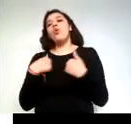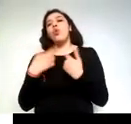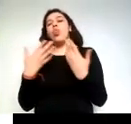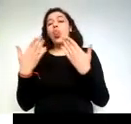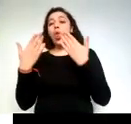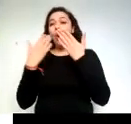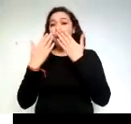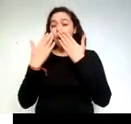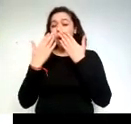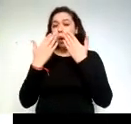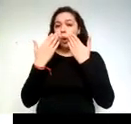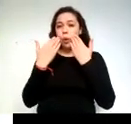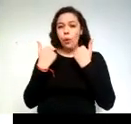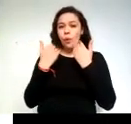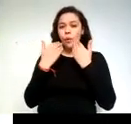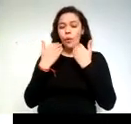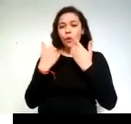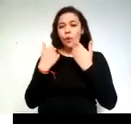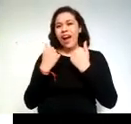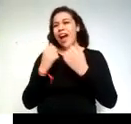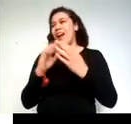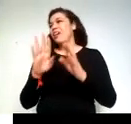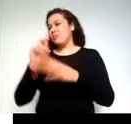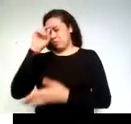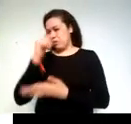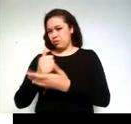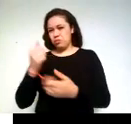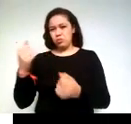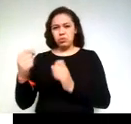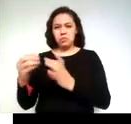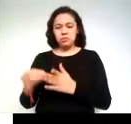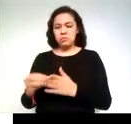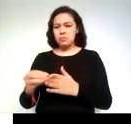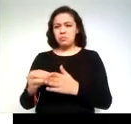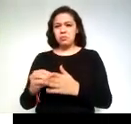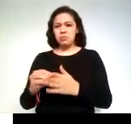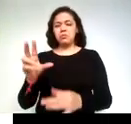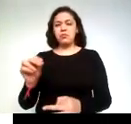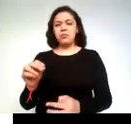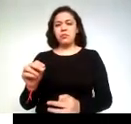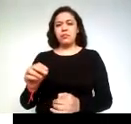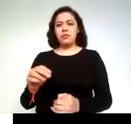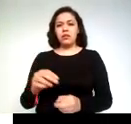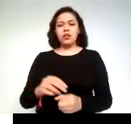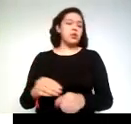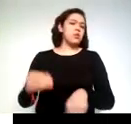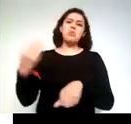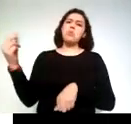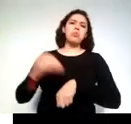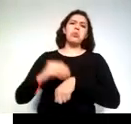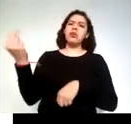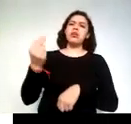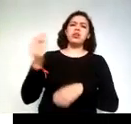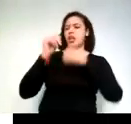carácter recurrente con ese tema, entonces me está diciendo aquí en la sección 2, no requiero de una